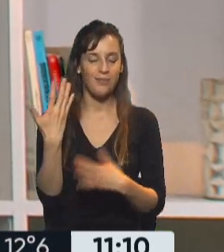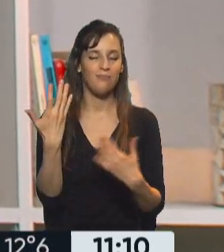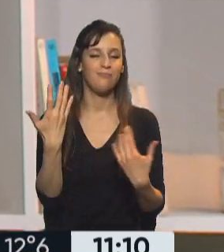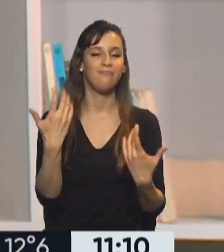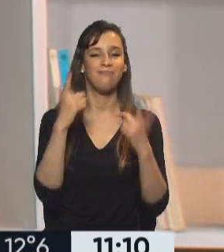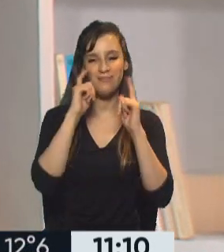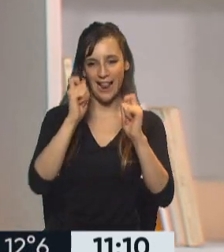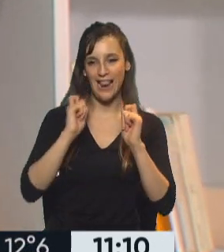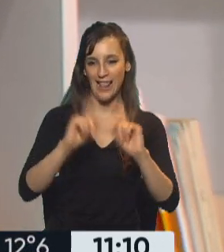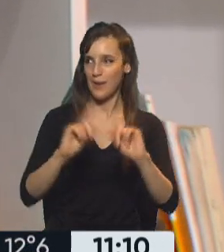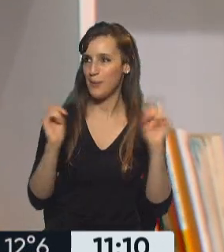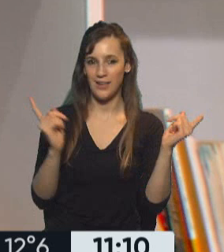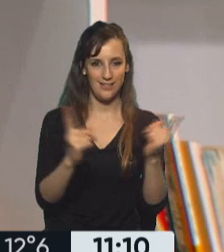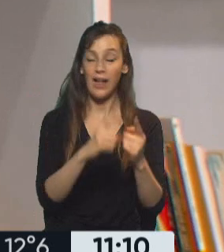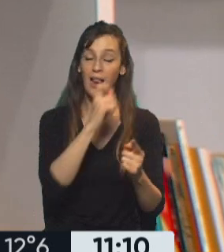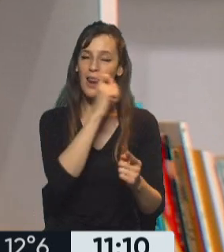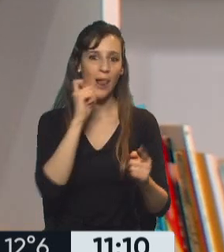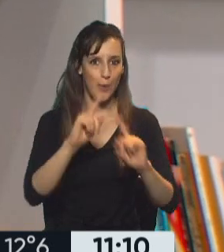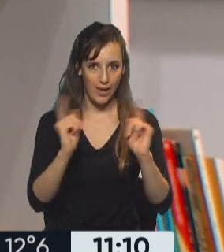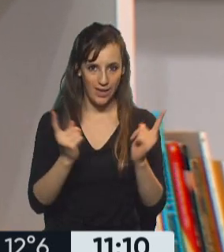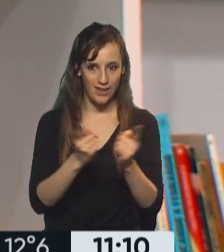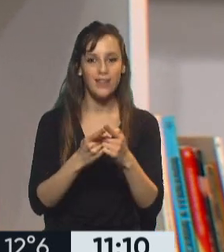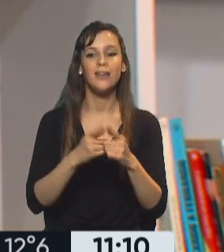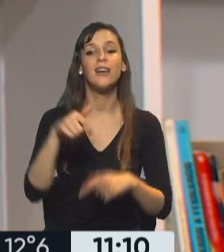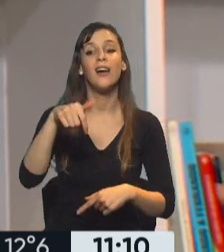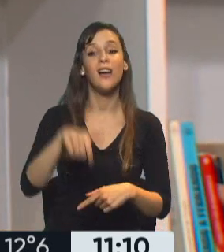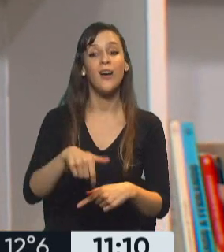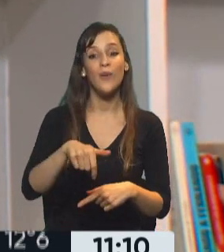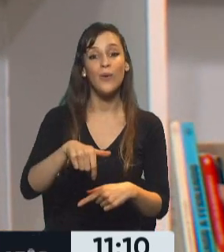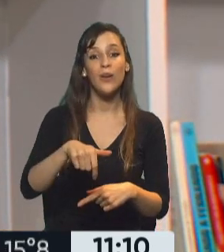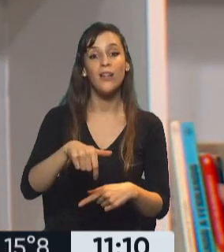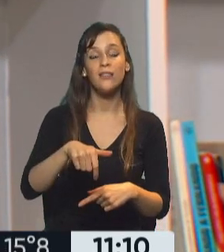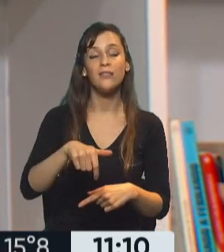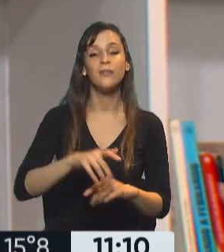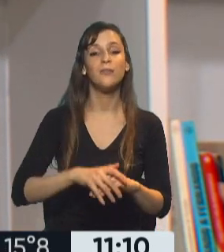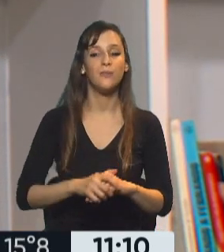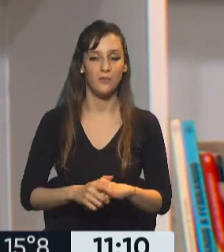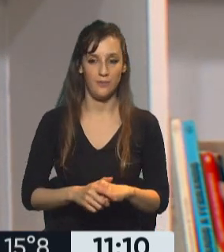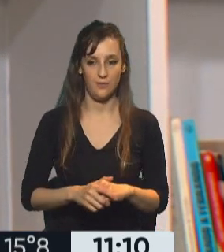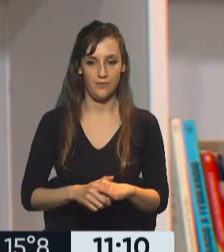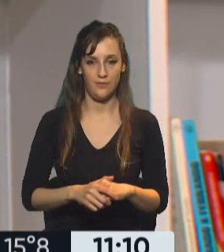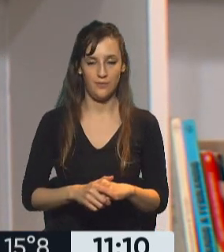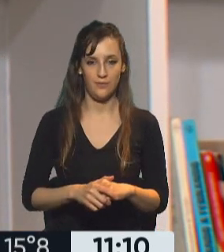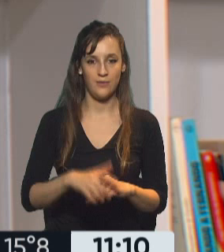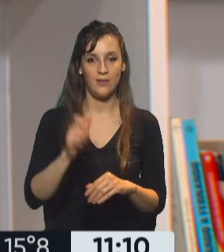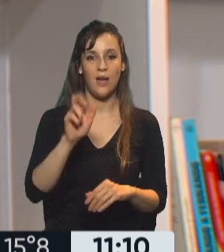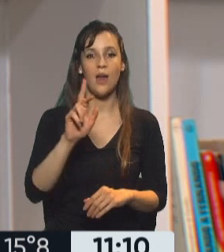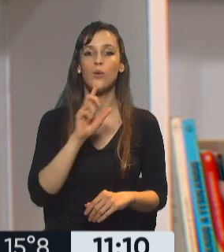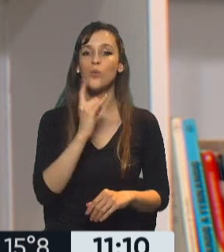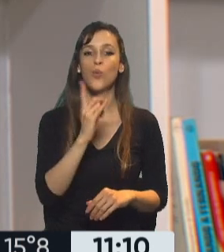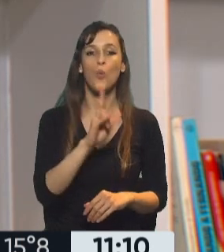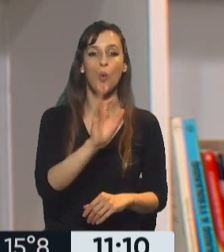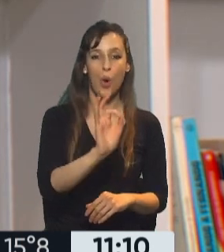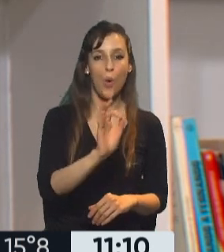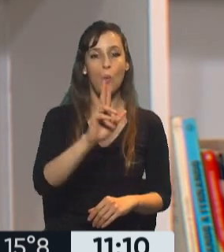living. Estamos con nuestros queridísimos Arturo Bonin